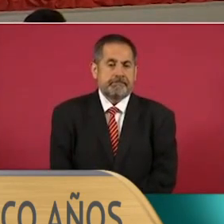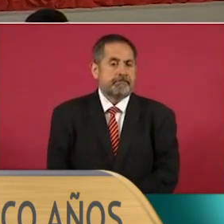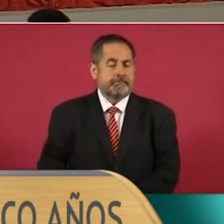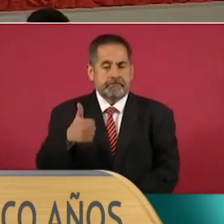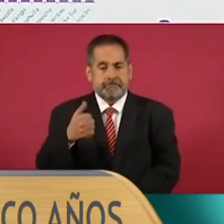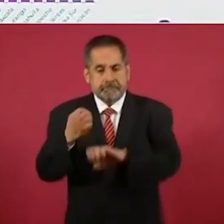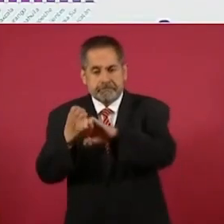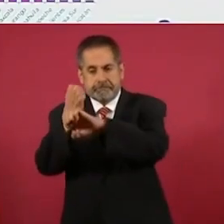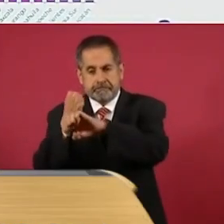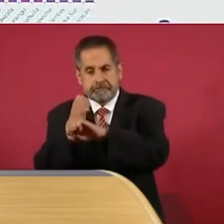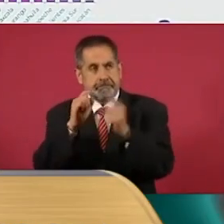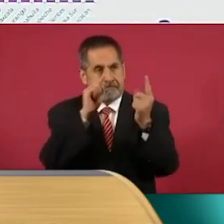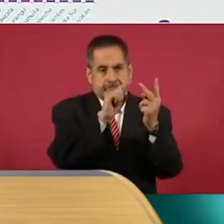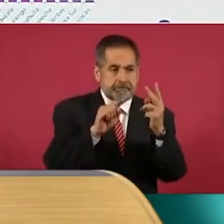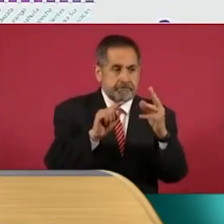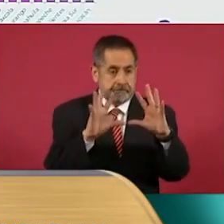6 entidades concentran el